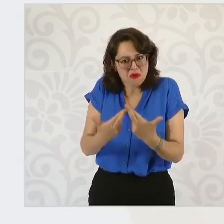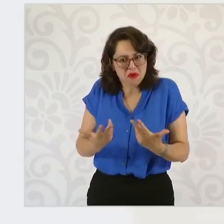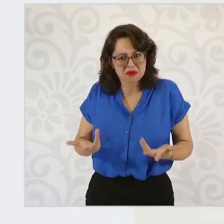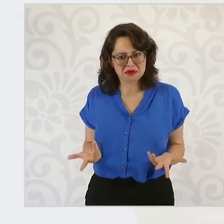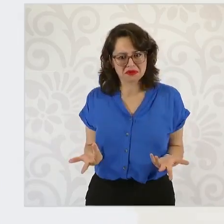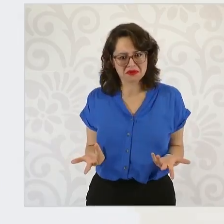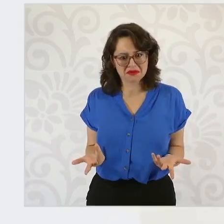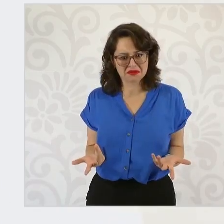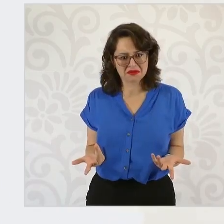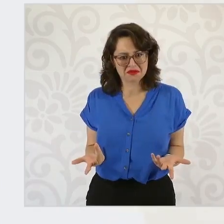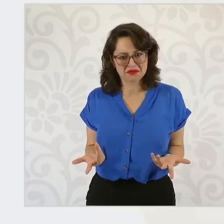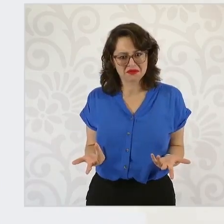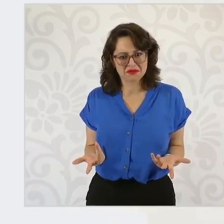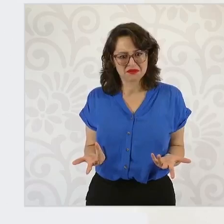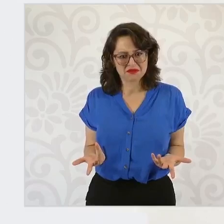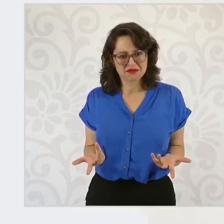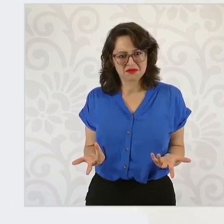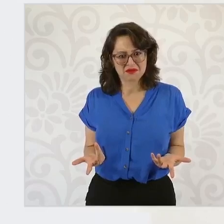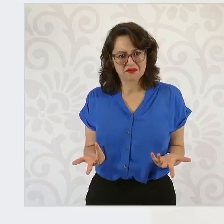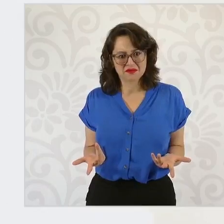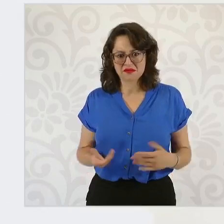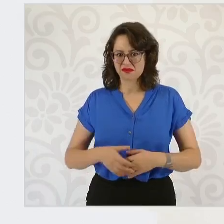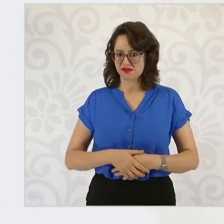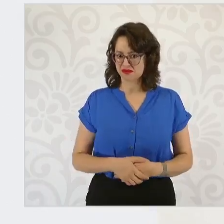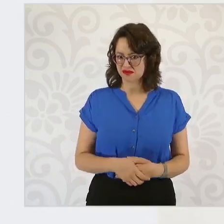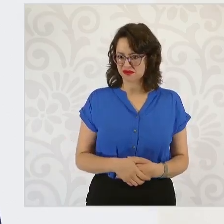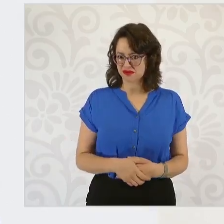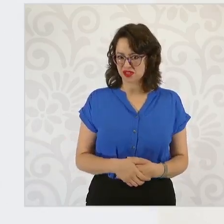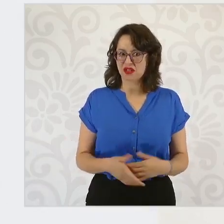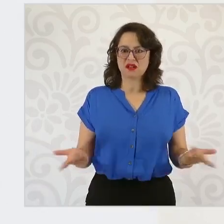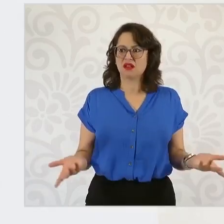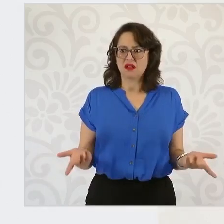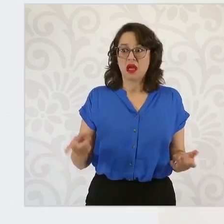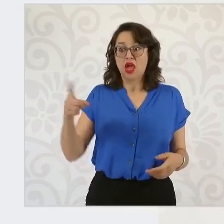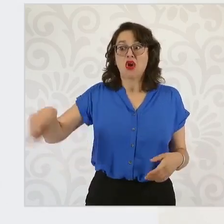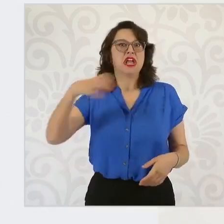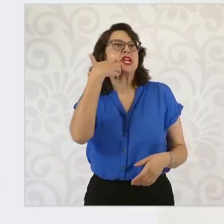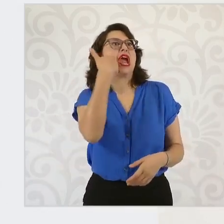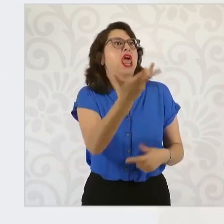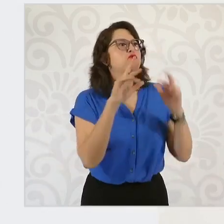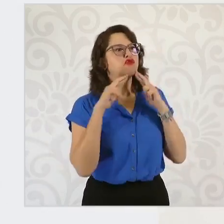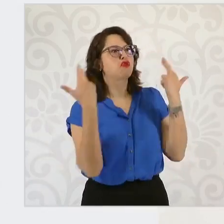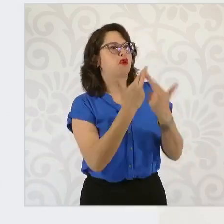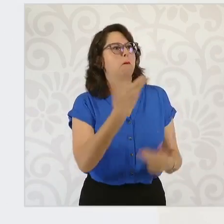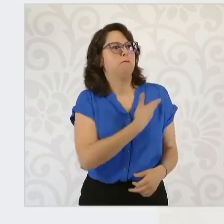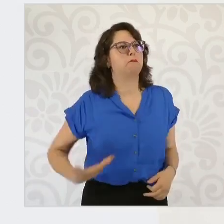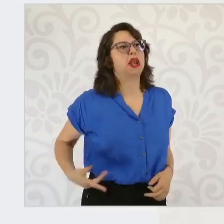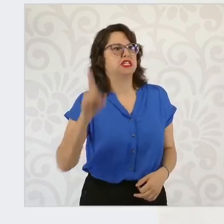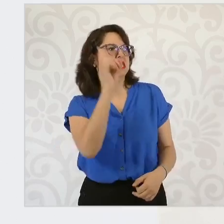Pero ¿para qué hacen todo eso? Para reunirse conmigo si ellos ya sabían que se iban a reunir conmigo el viernes.